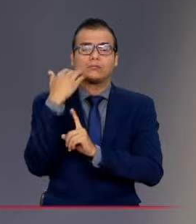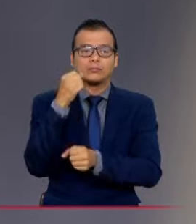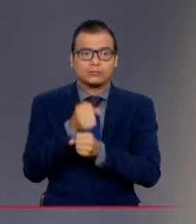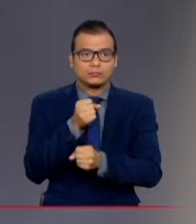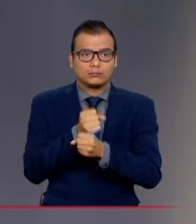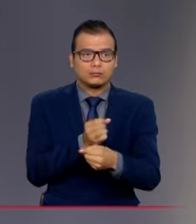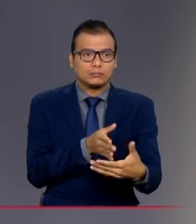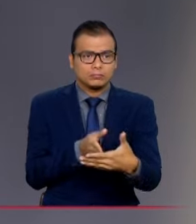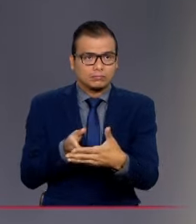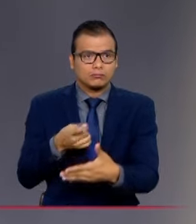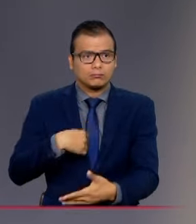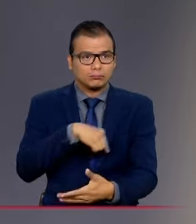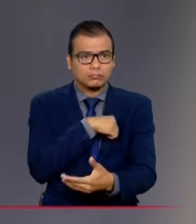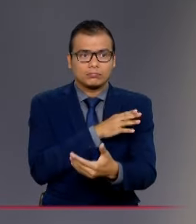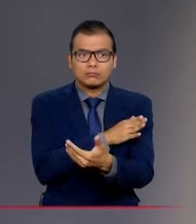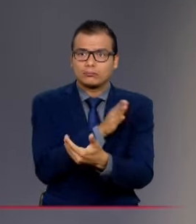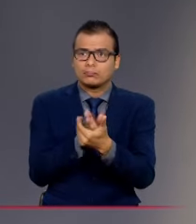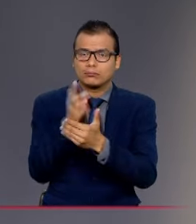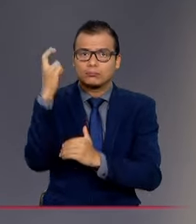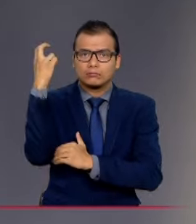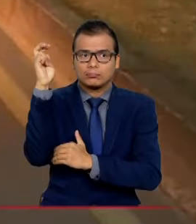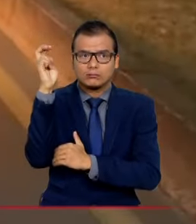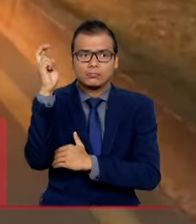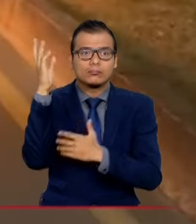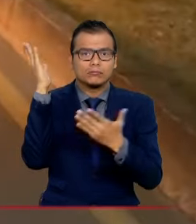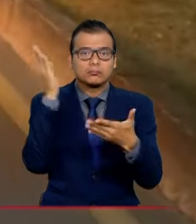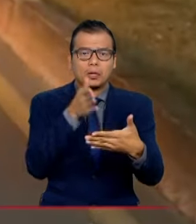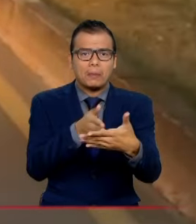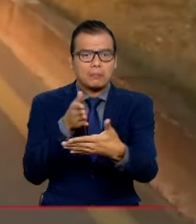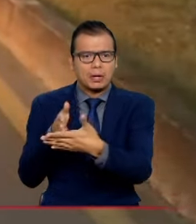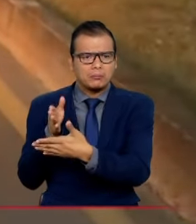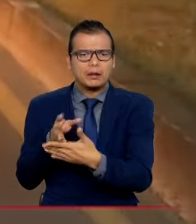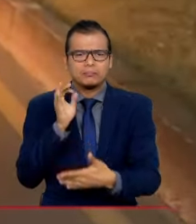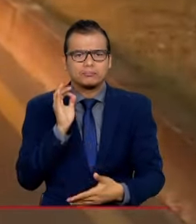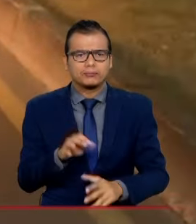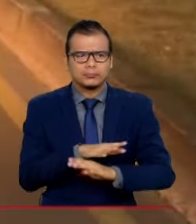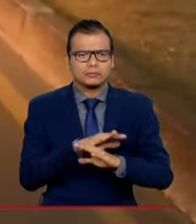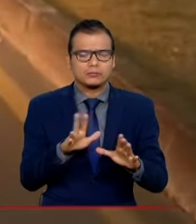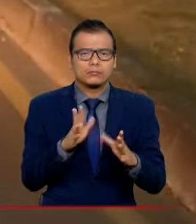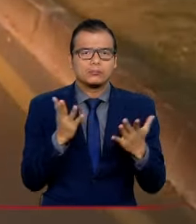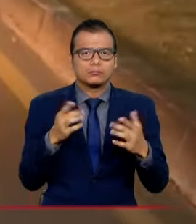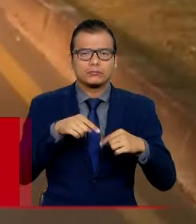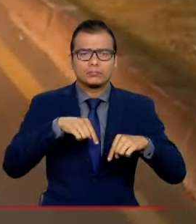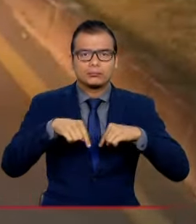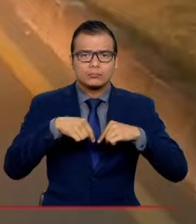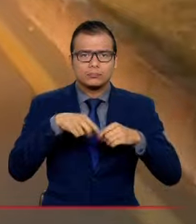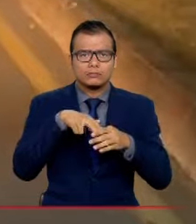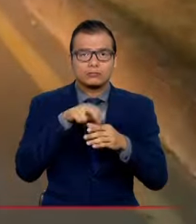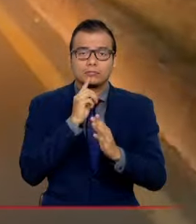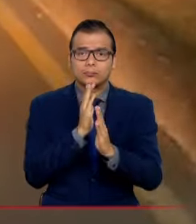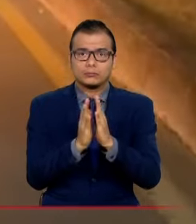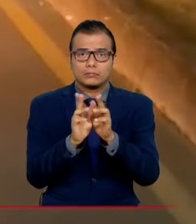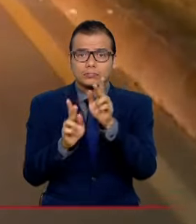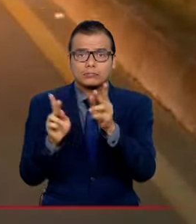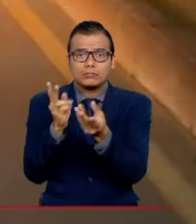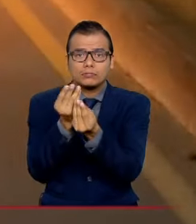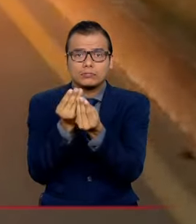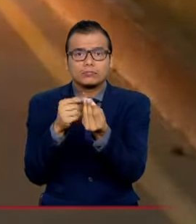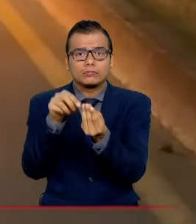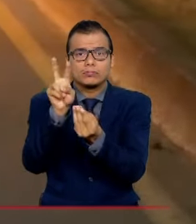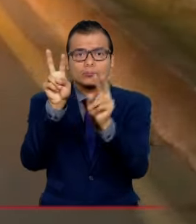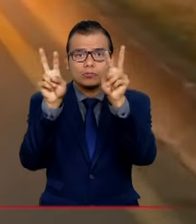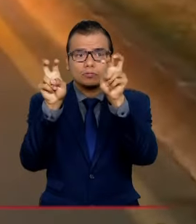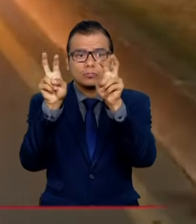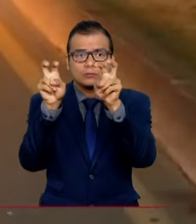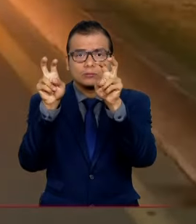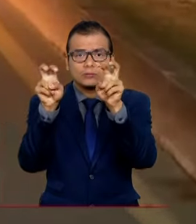penalmente. Porque aquí todo el mundo tiene que pagar. Según las autoridades de movilidad de Cali, los supuestos veedores estarían incitando al caos